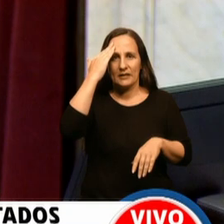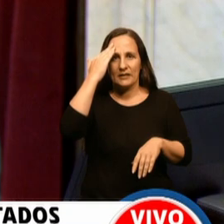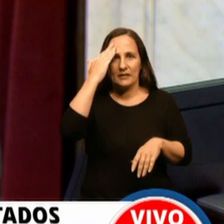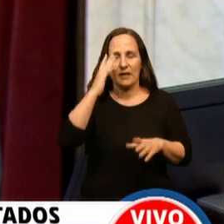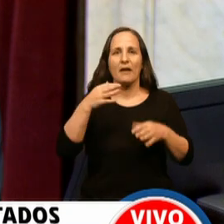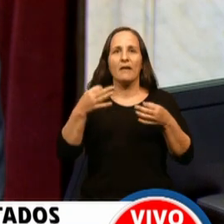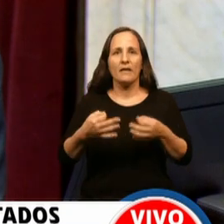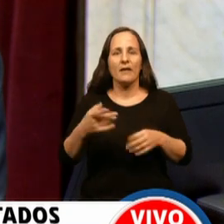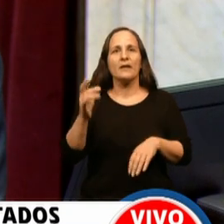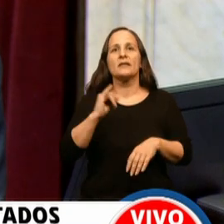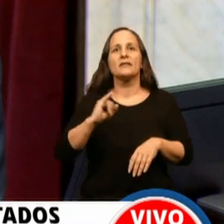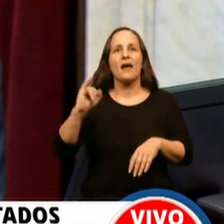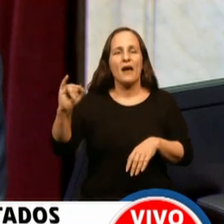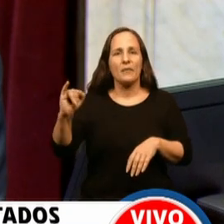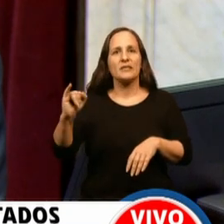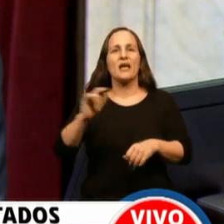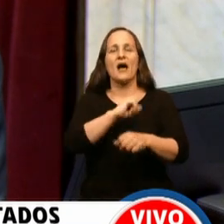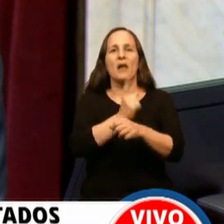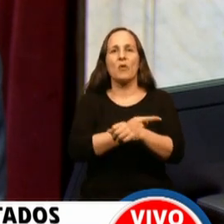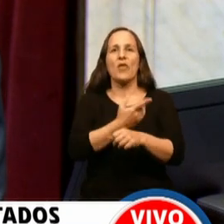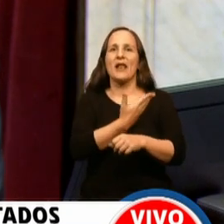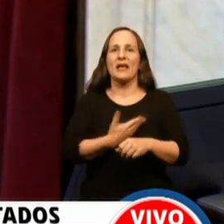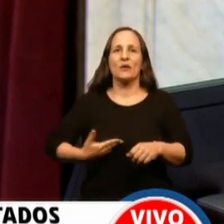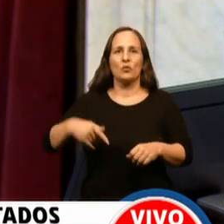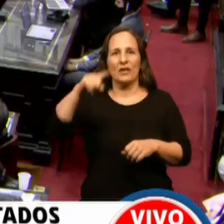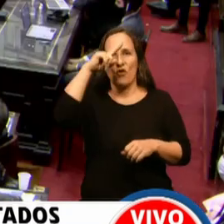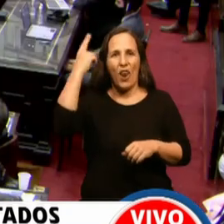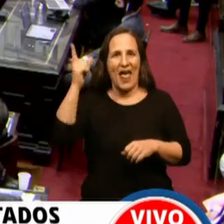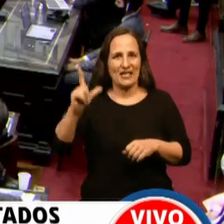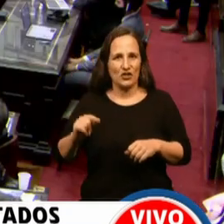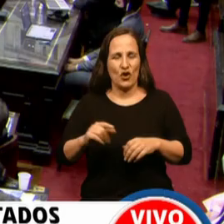se comunicará al poder ejecutivo nacional